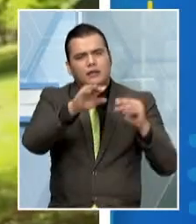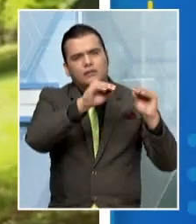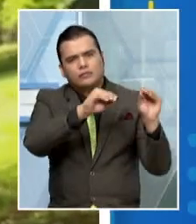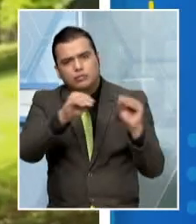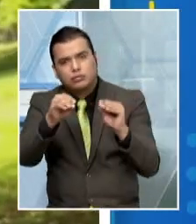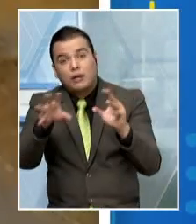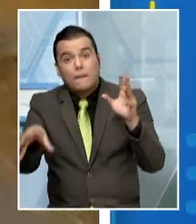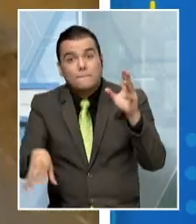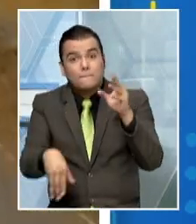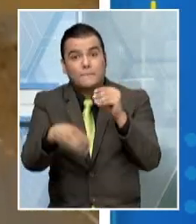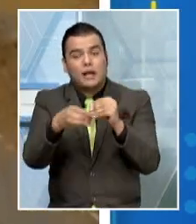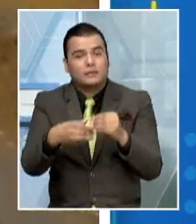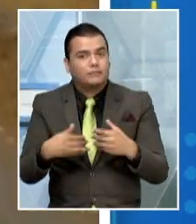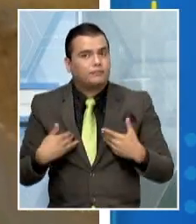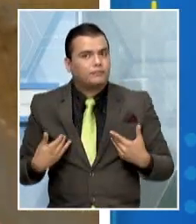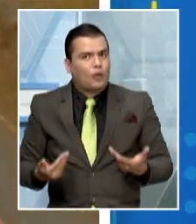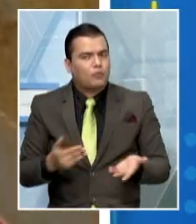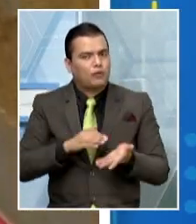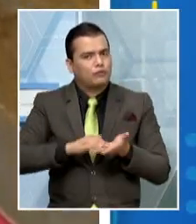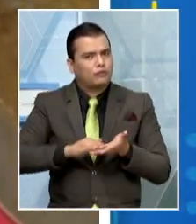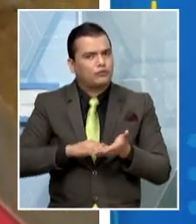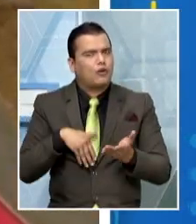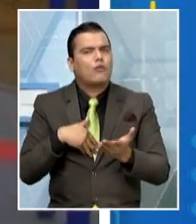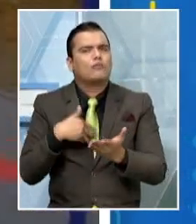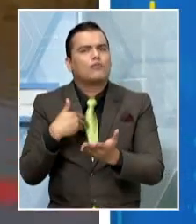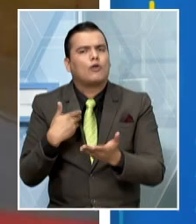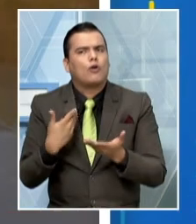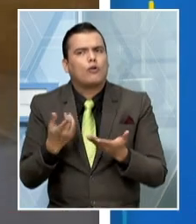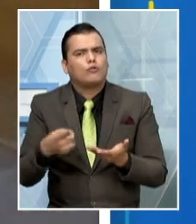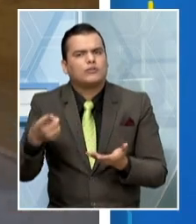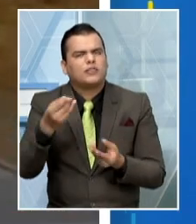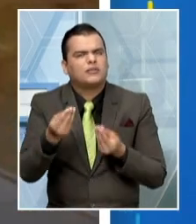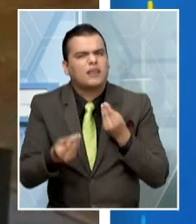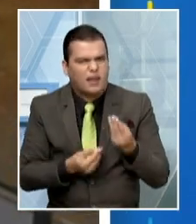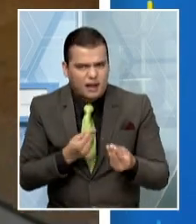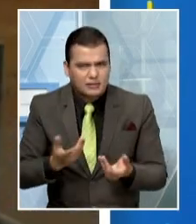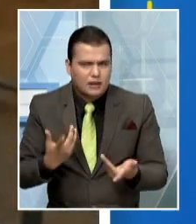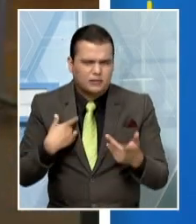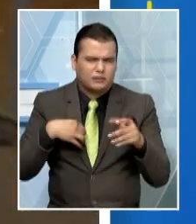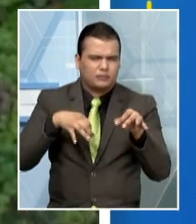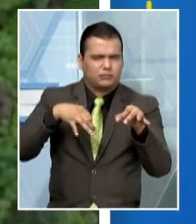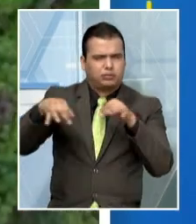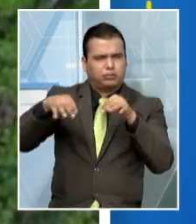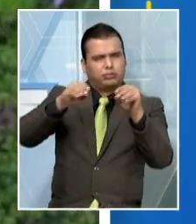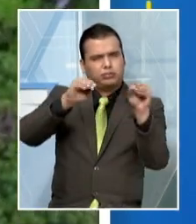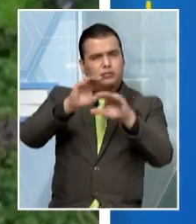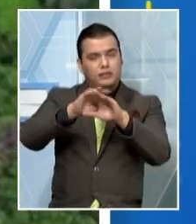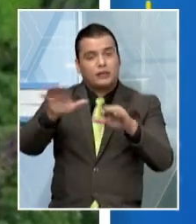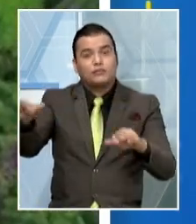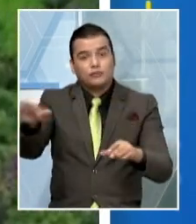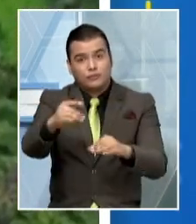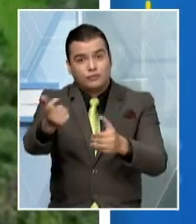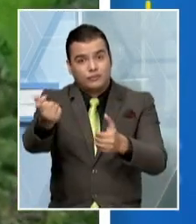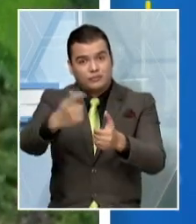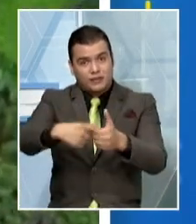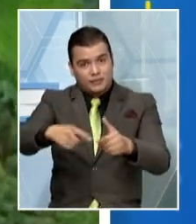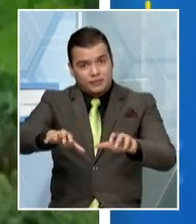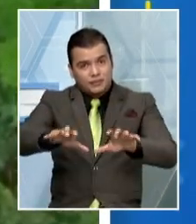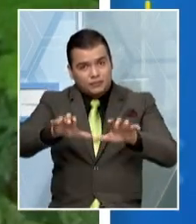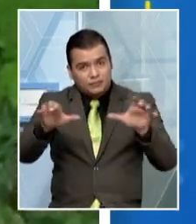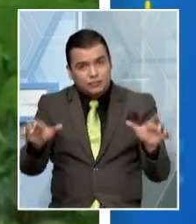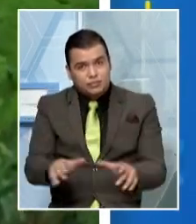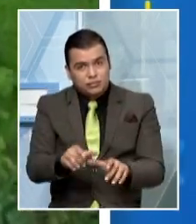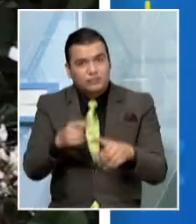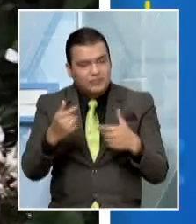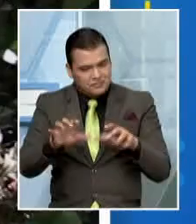también les decimos cómo es la solución que debemos hacer invitamos a toda la gente de acá de las comunas que se unan a obra verde que nos